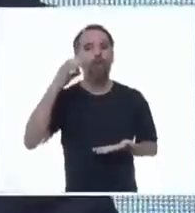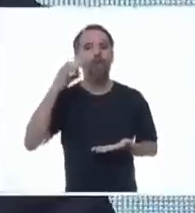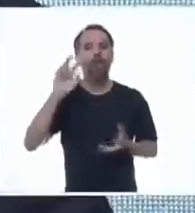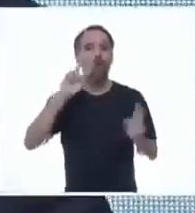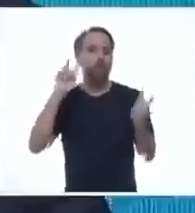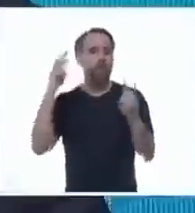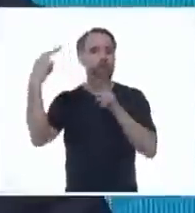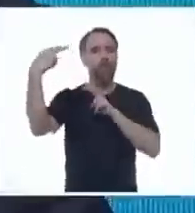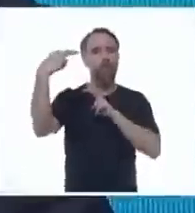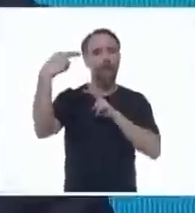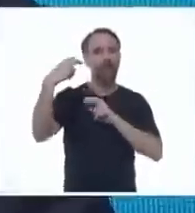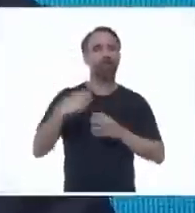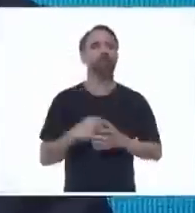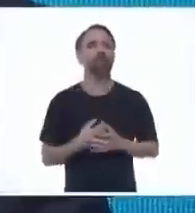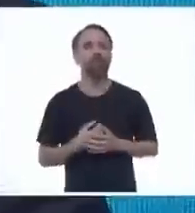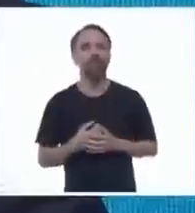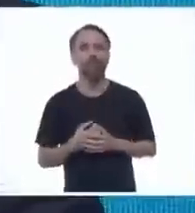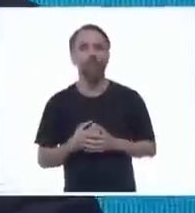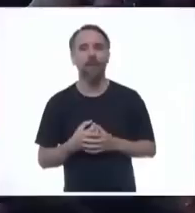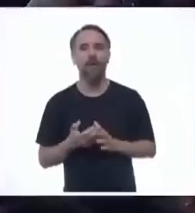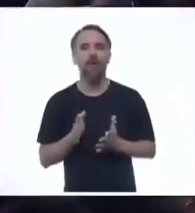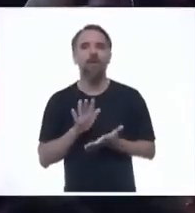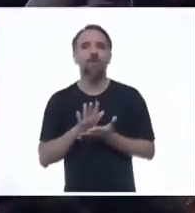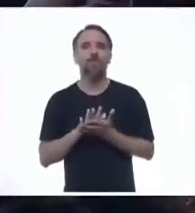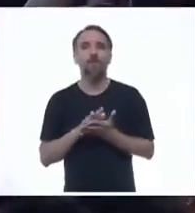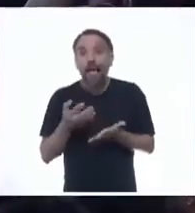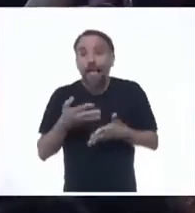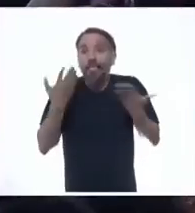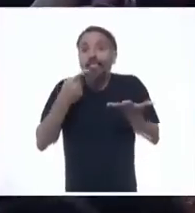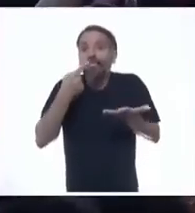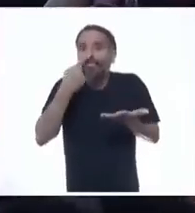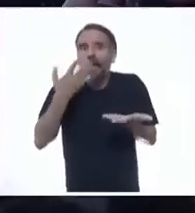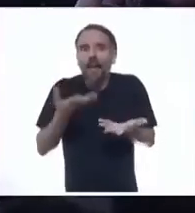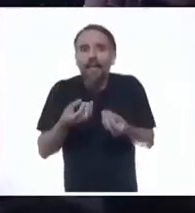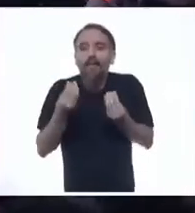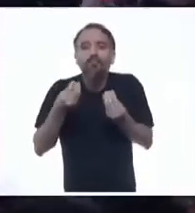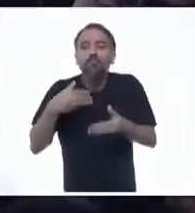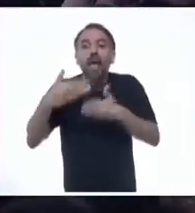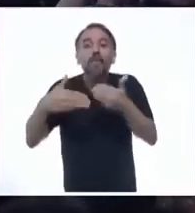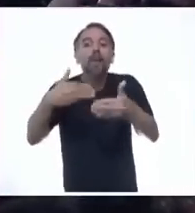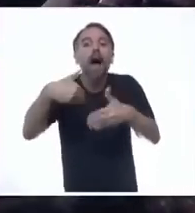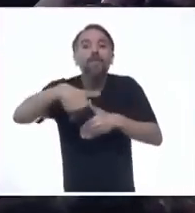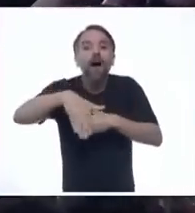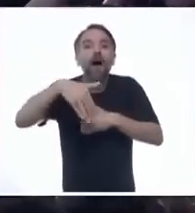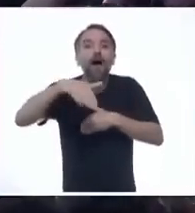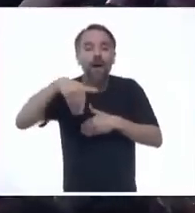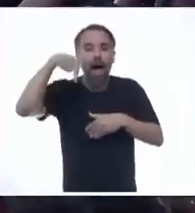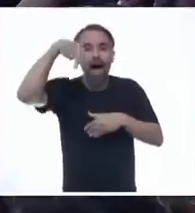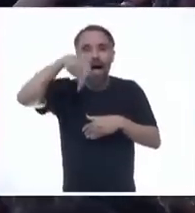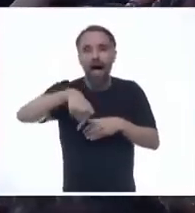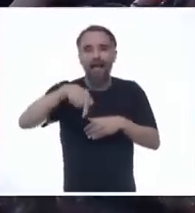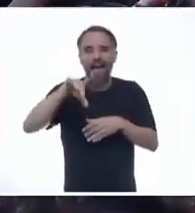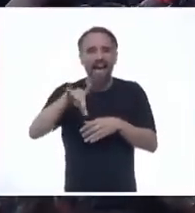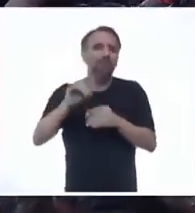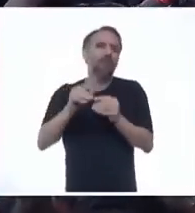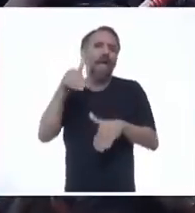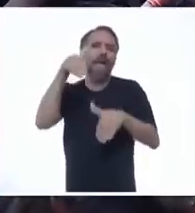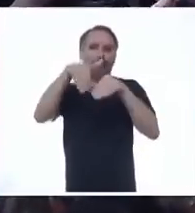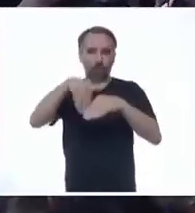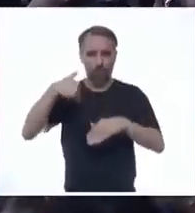miraban con enorme interés qué pasaba en la elección de Argentina de